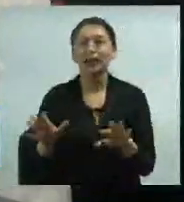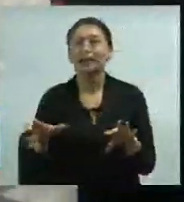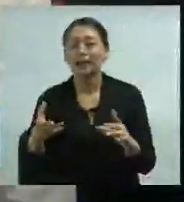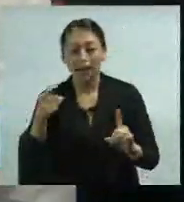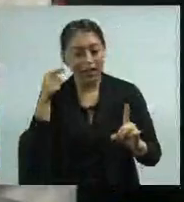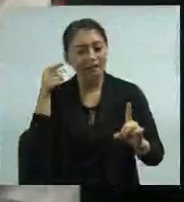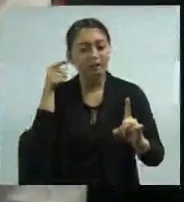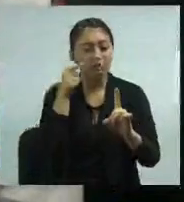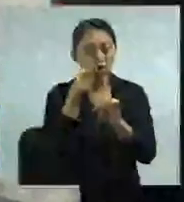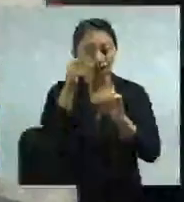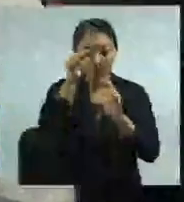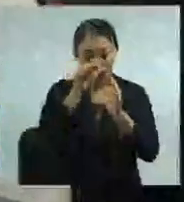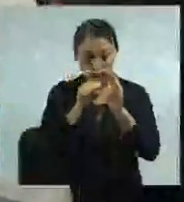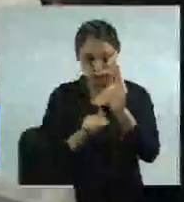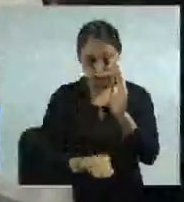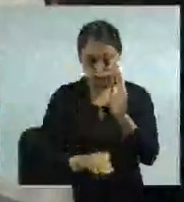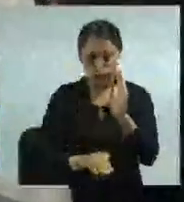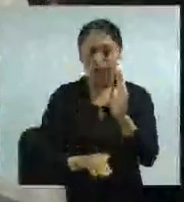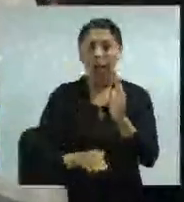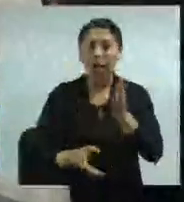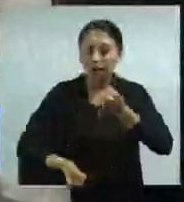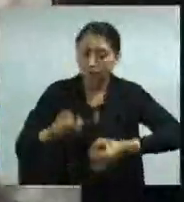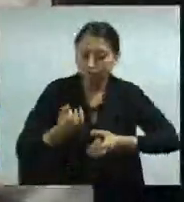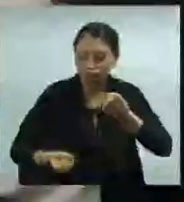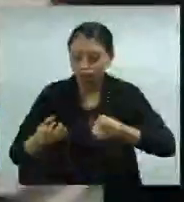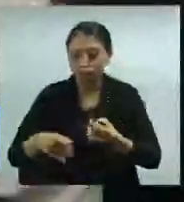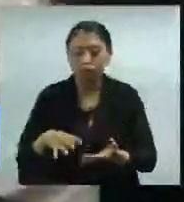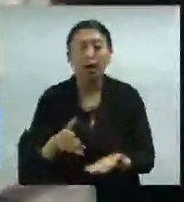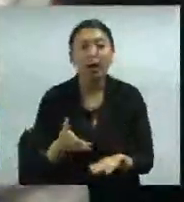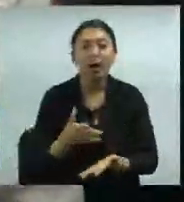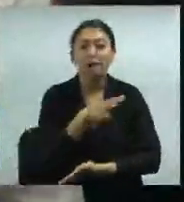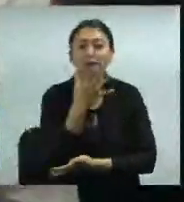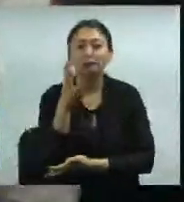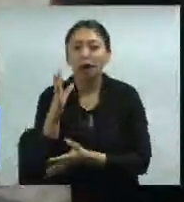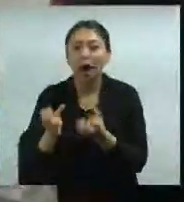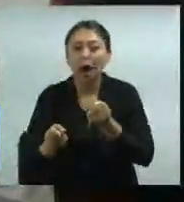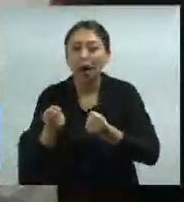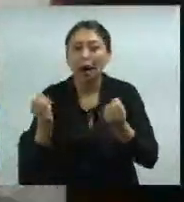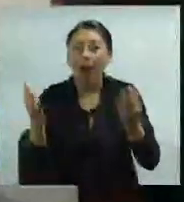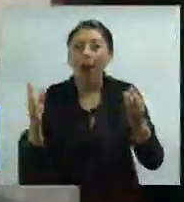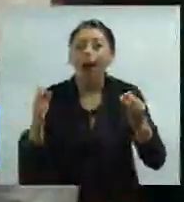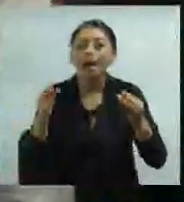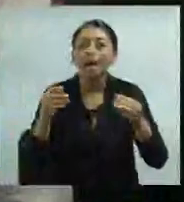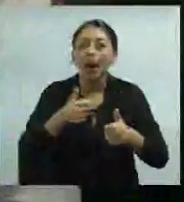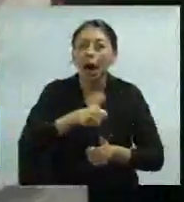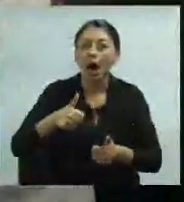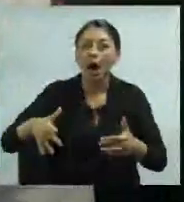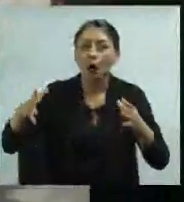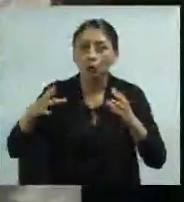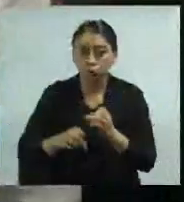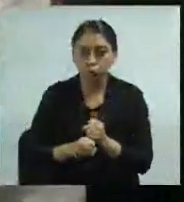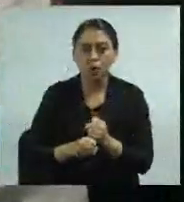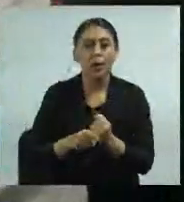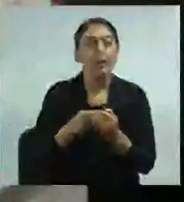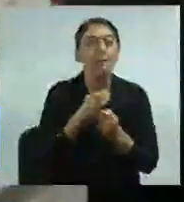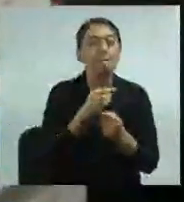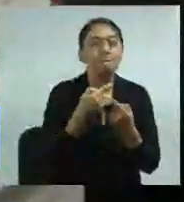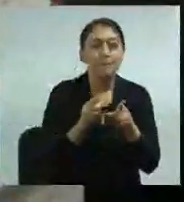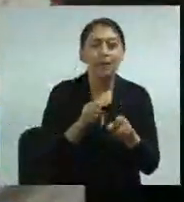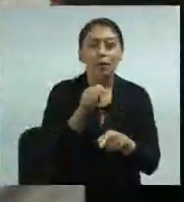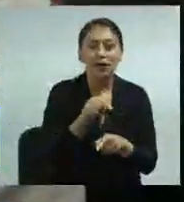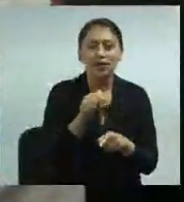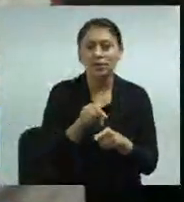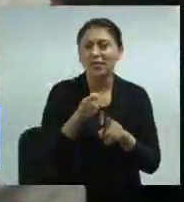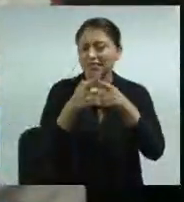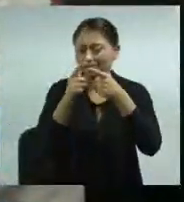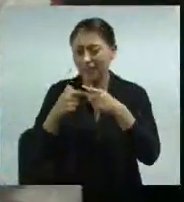enfoque reduccionista. Viene el incendio, hay que apagar el incendio, pero el incendio tiene una serie de causas